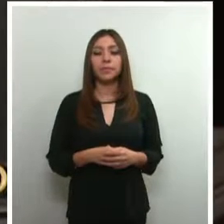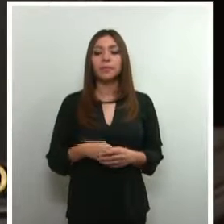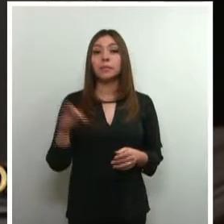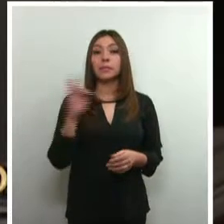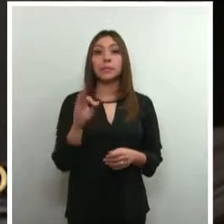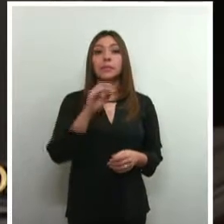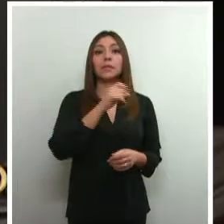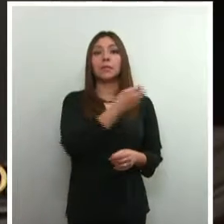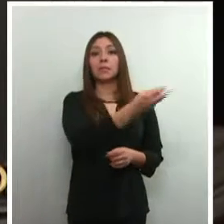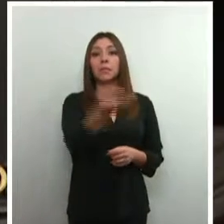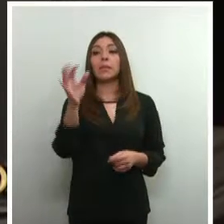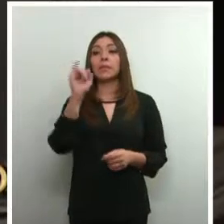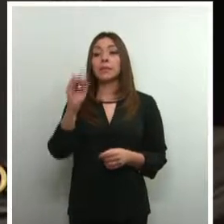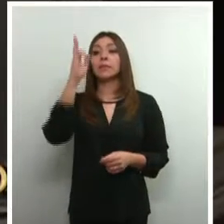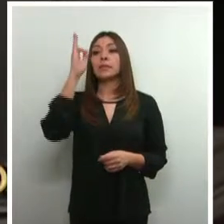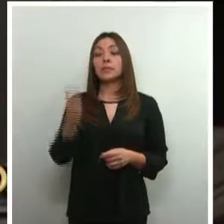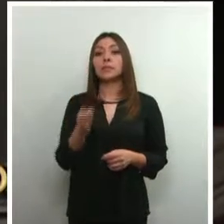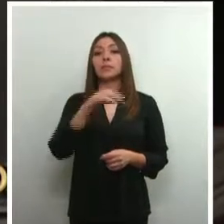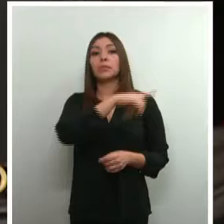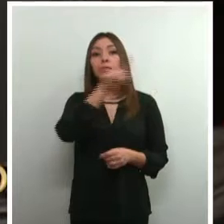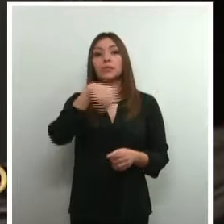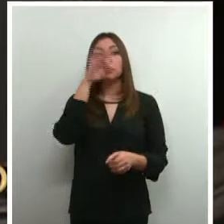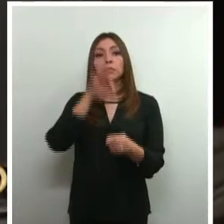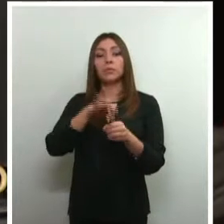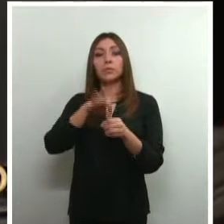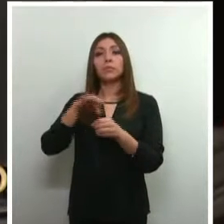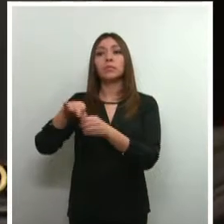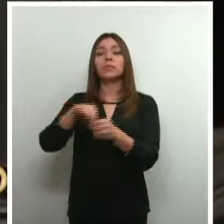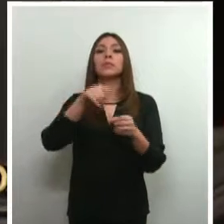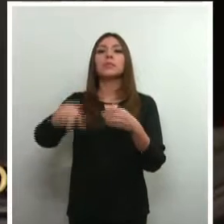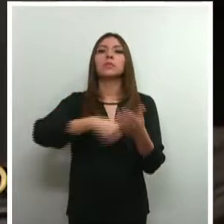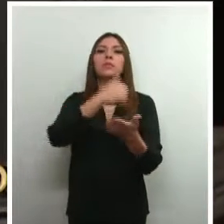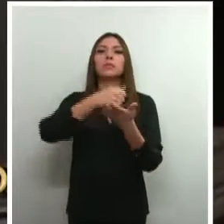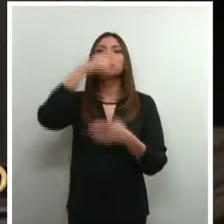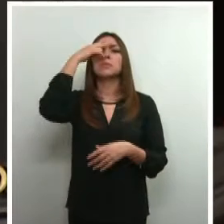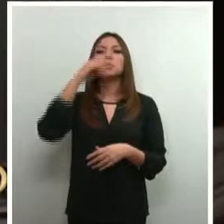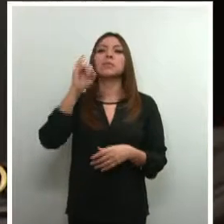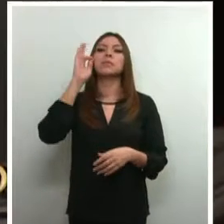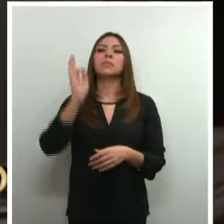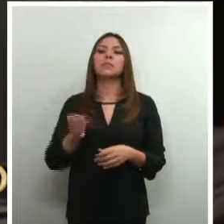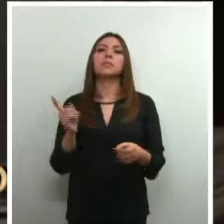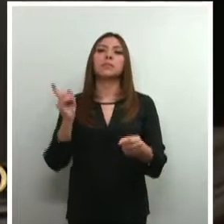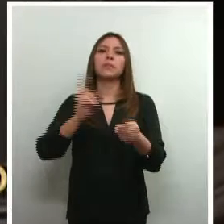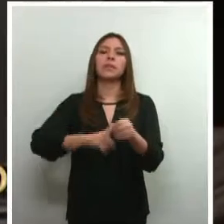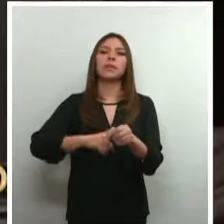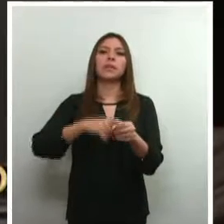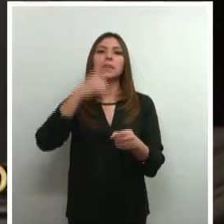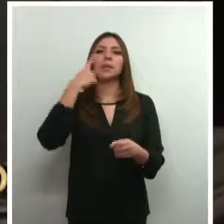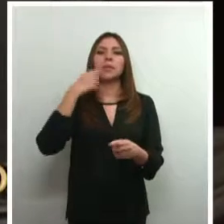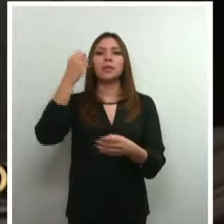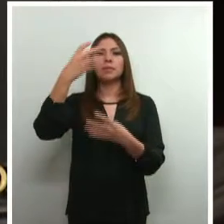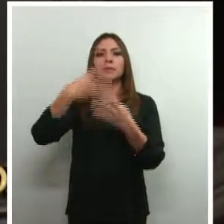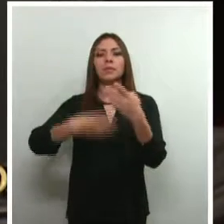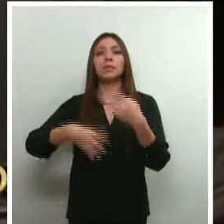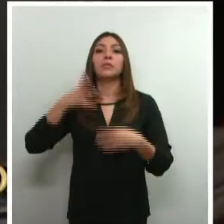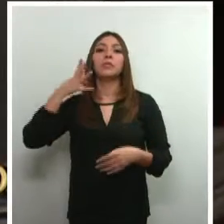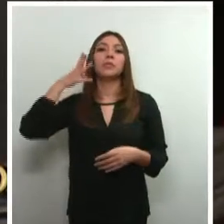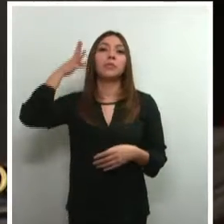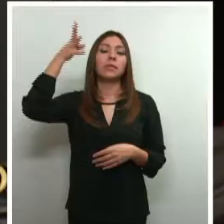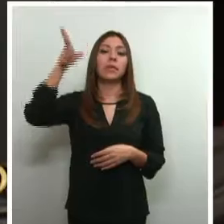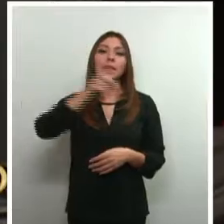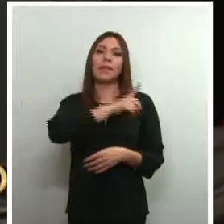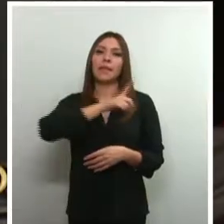el dictamen que someto a su consideración, la Ciudad de México se sumaría a esa lista que algún día deberá